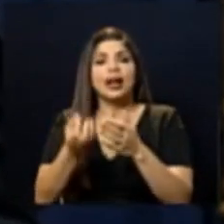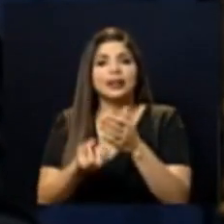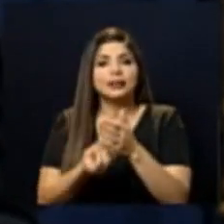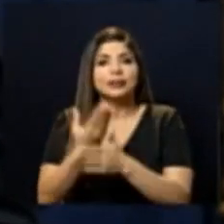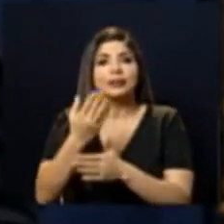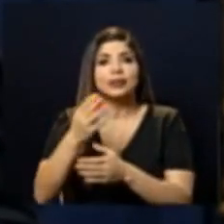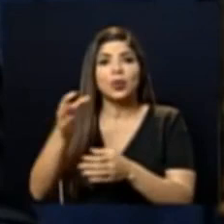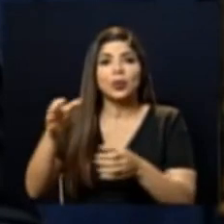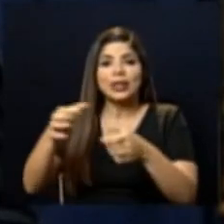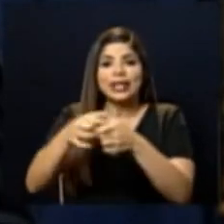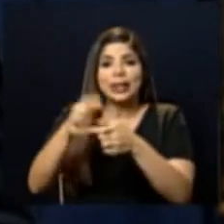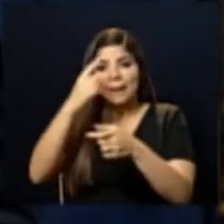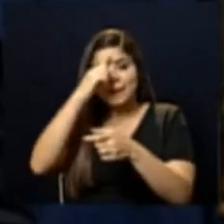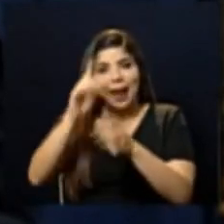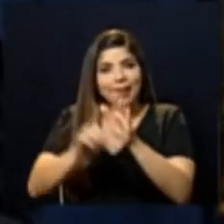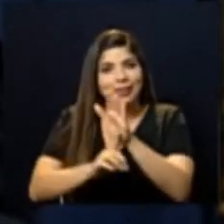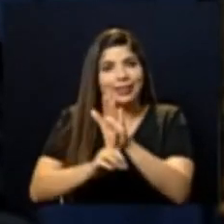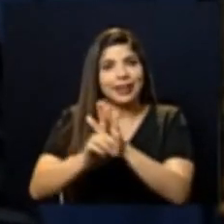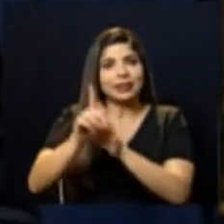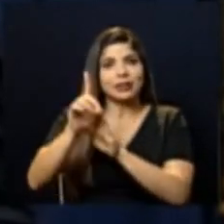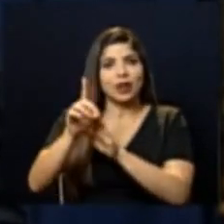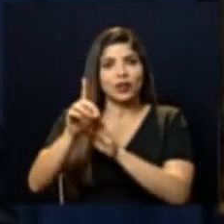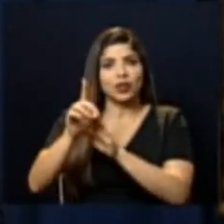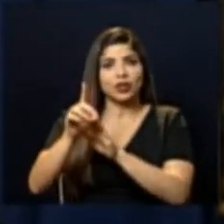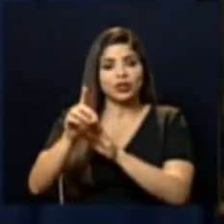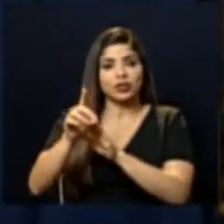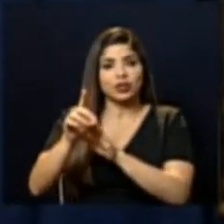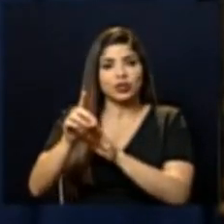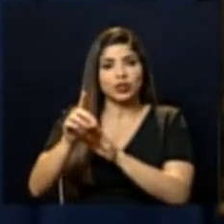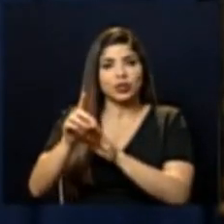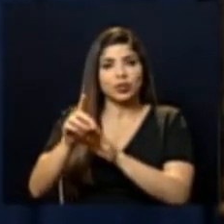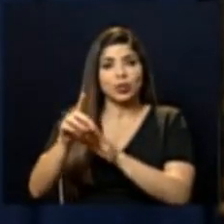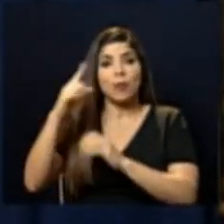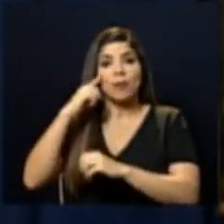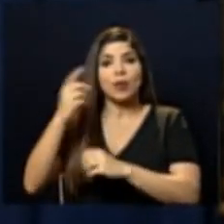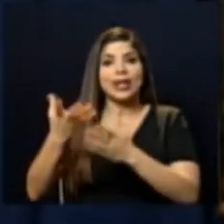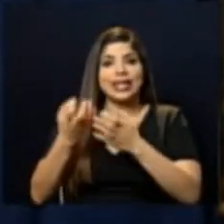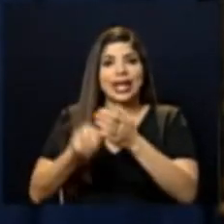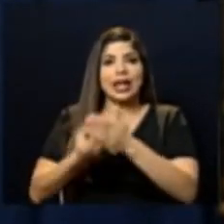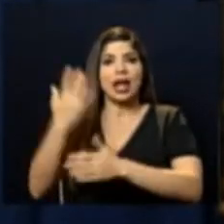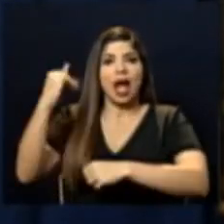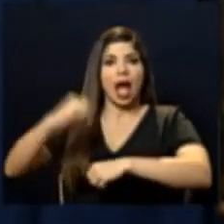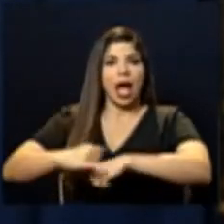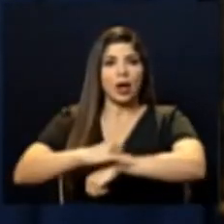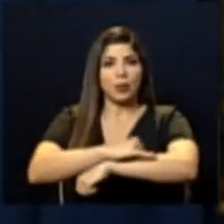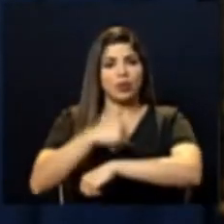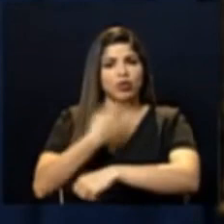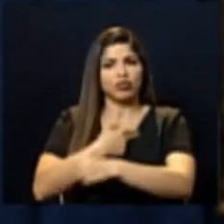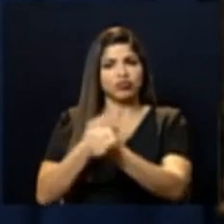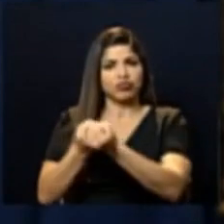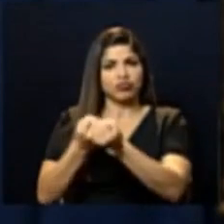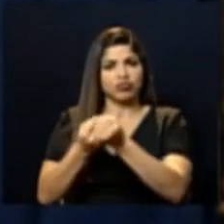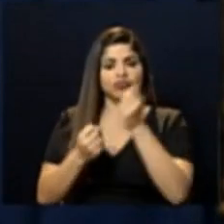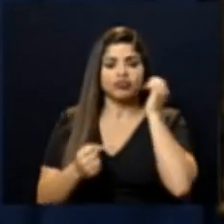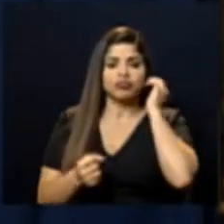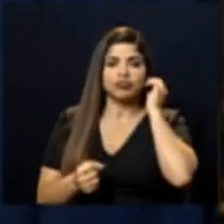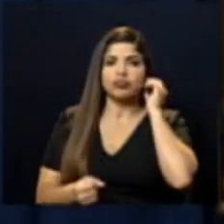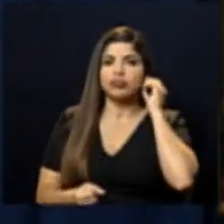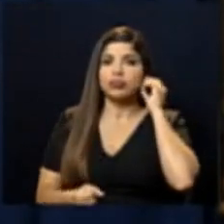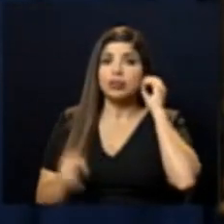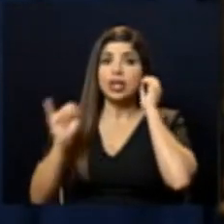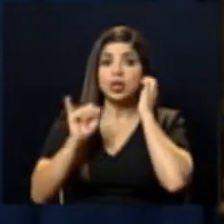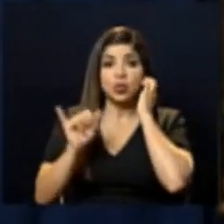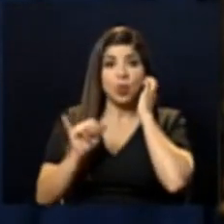un nicho de desarrollo a partir de un aeropuerto. Asimismo,